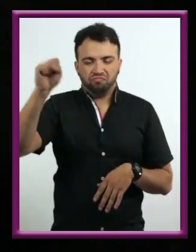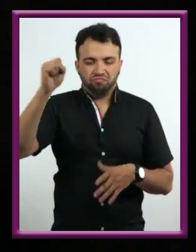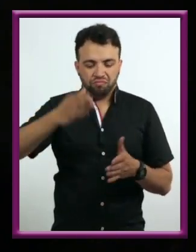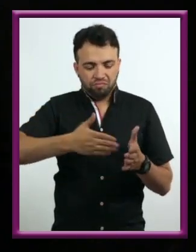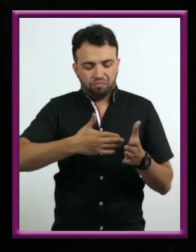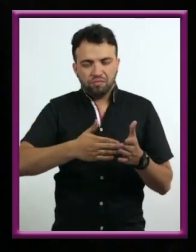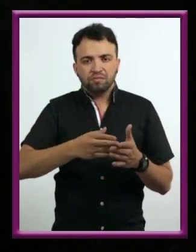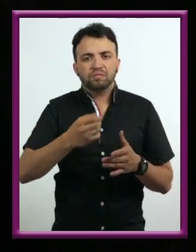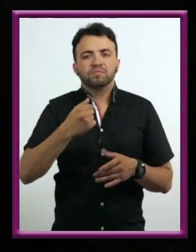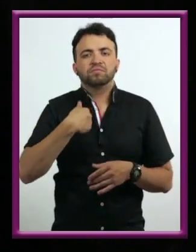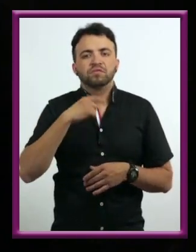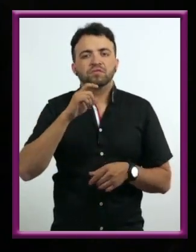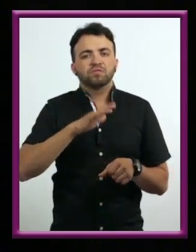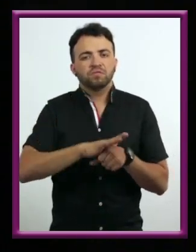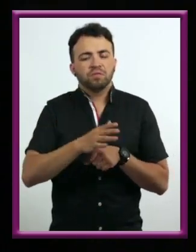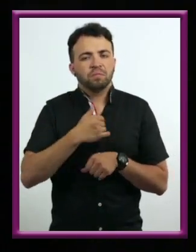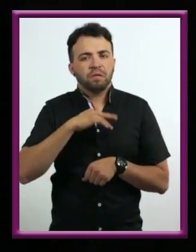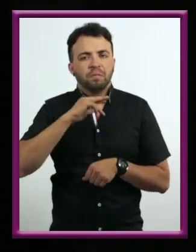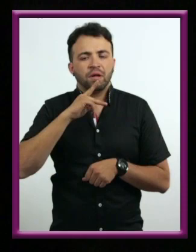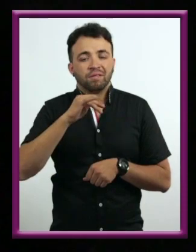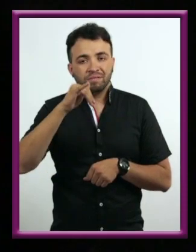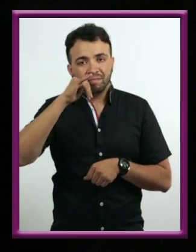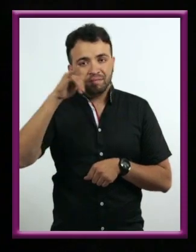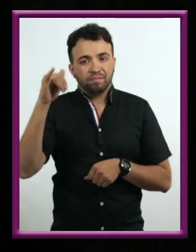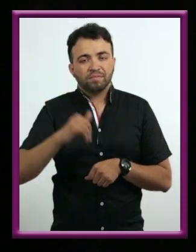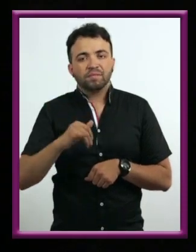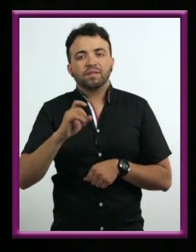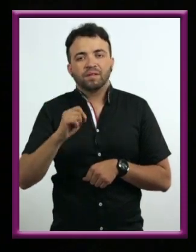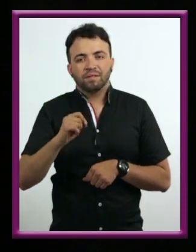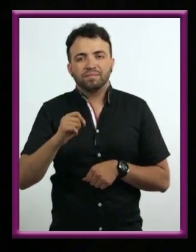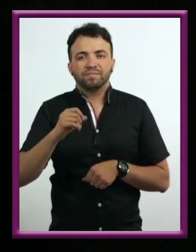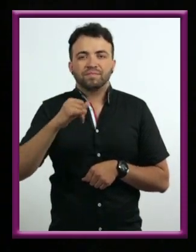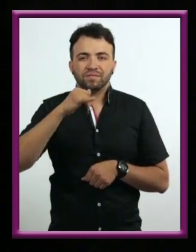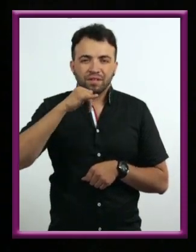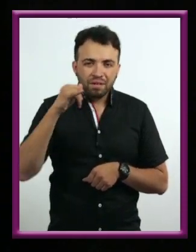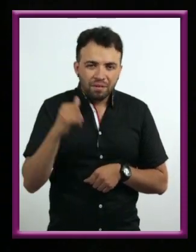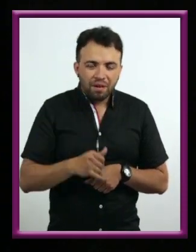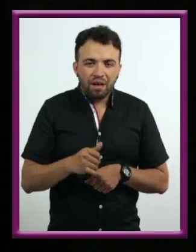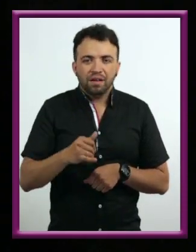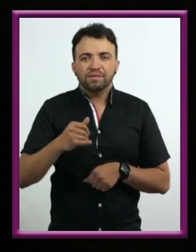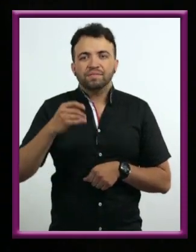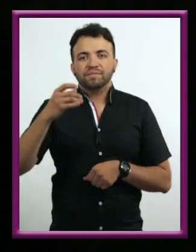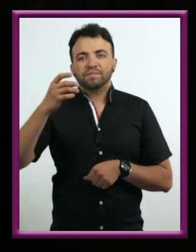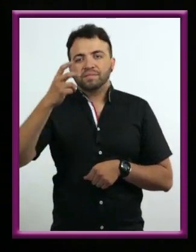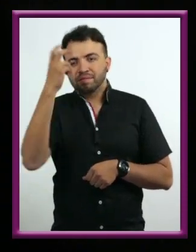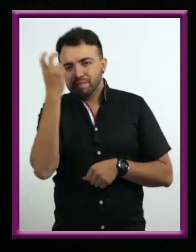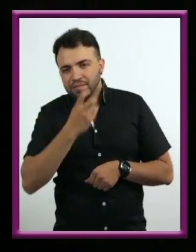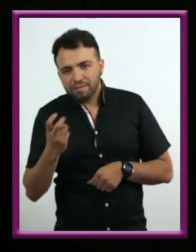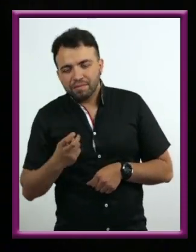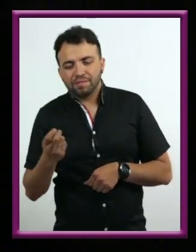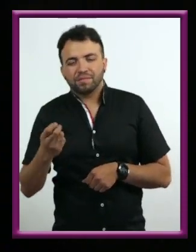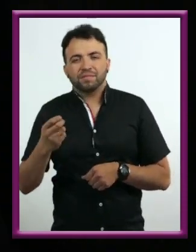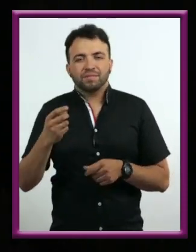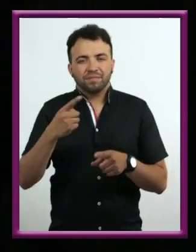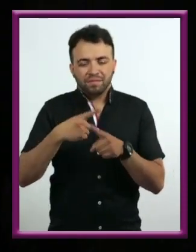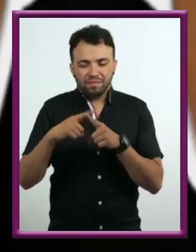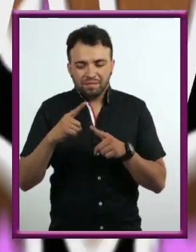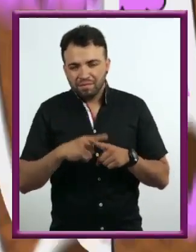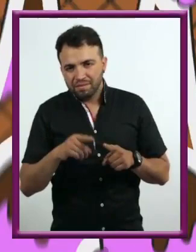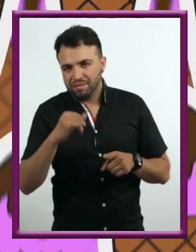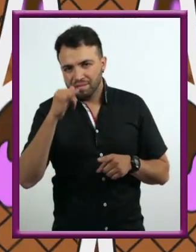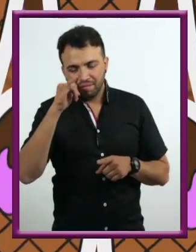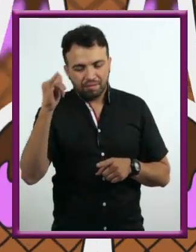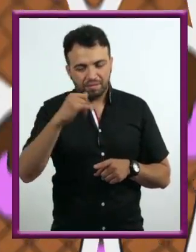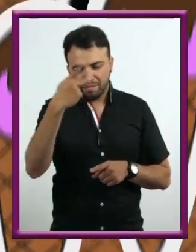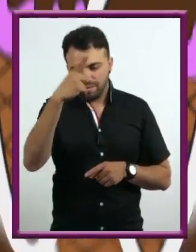que el helado me queda buenísimo, pero cuando suena el carrito de los helados me pongo mi cubrebocas, busco mi monedero y salgo corriendo por